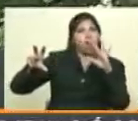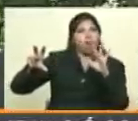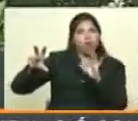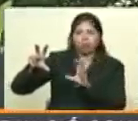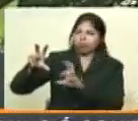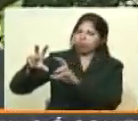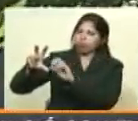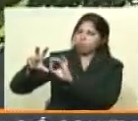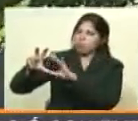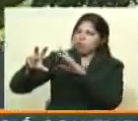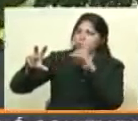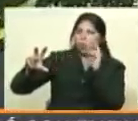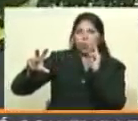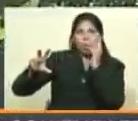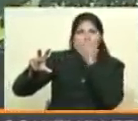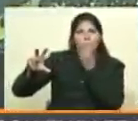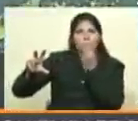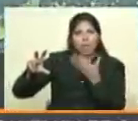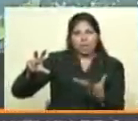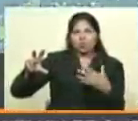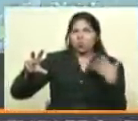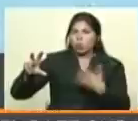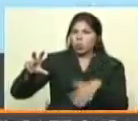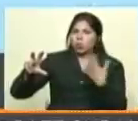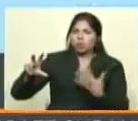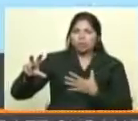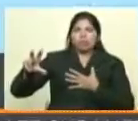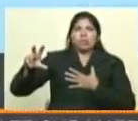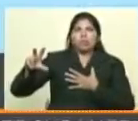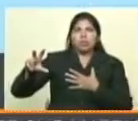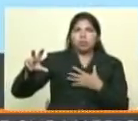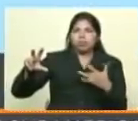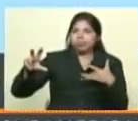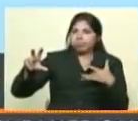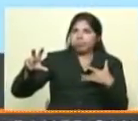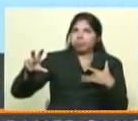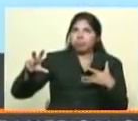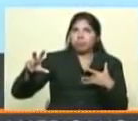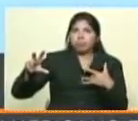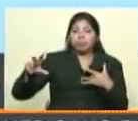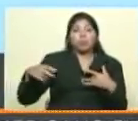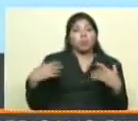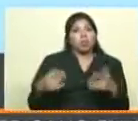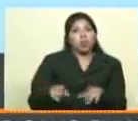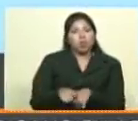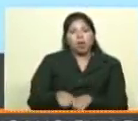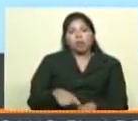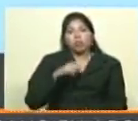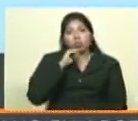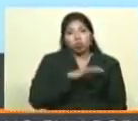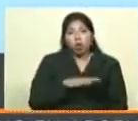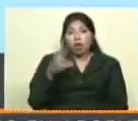uno ve lo bello, lo grande que ha sido la historia de Venezuela,